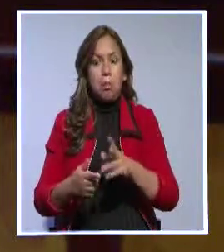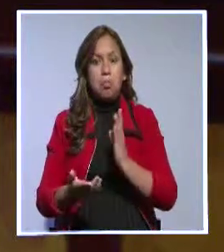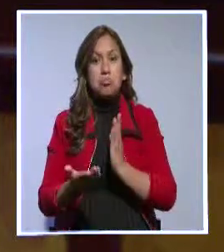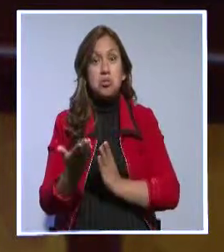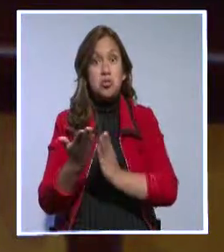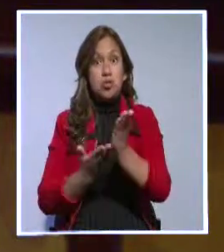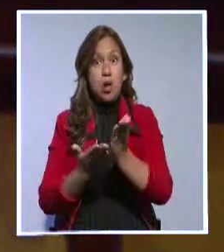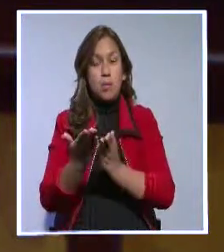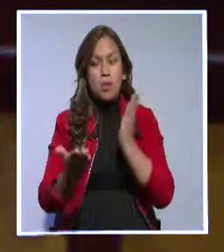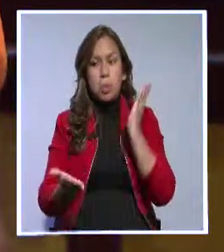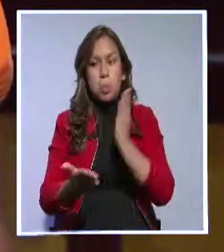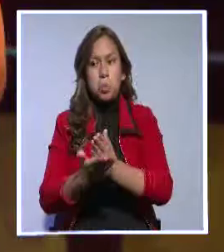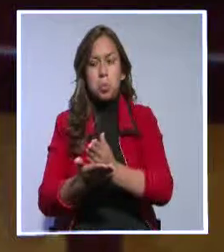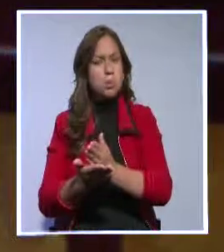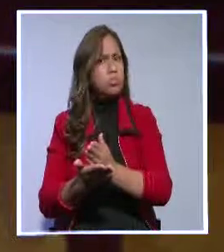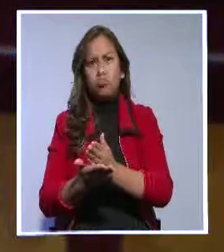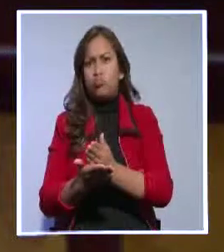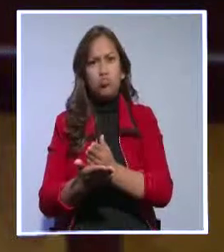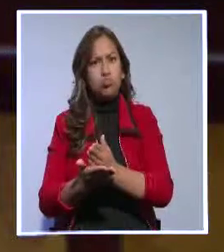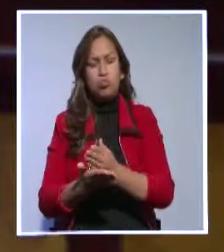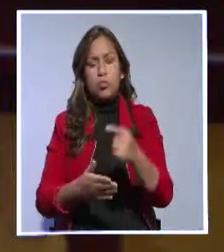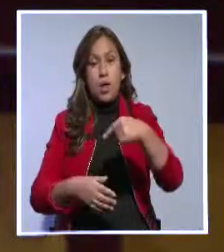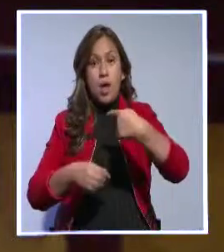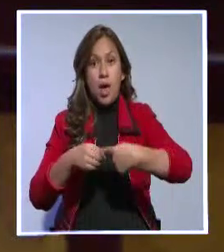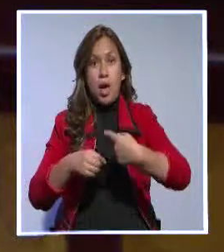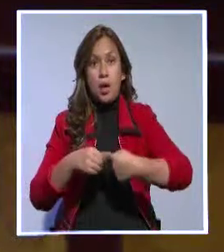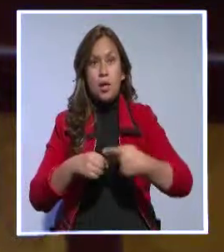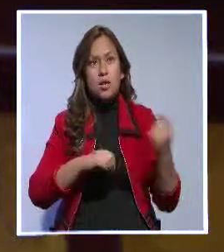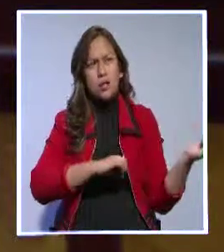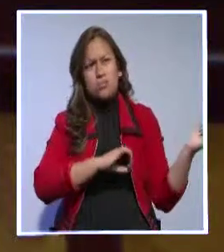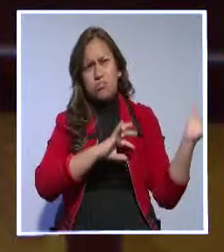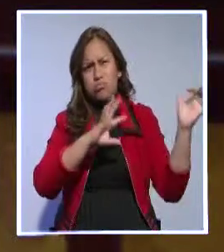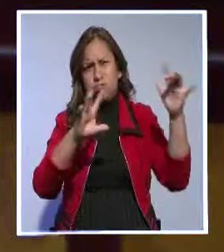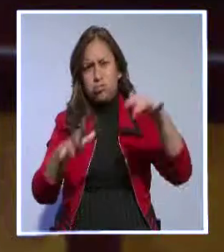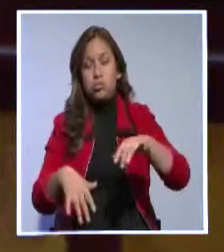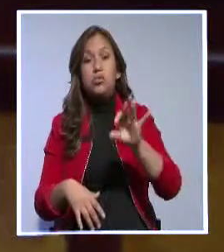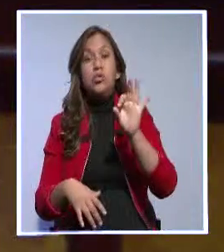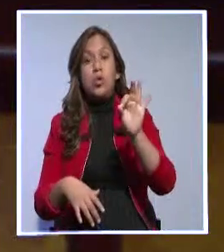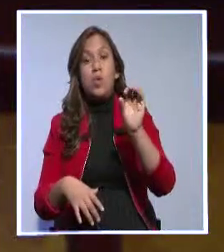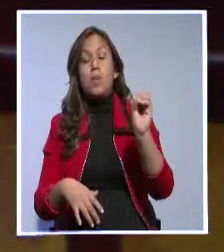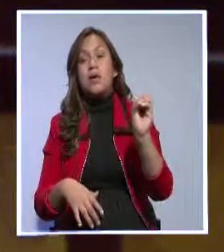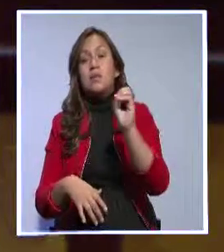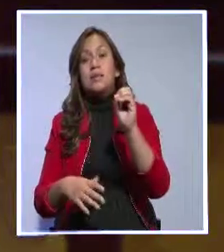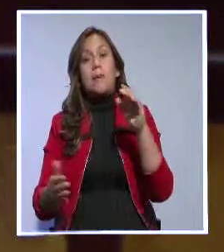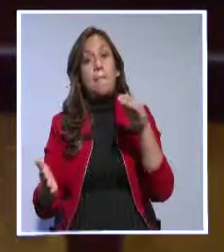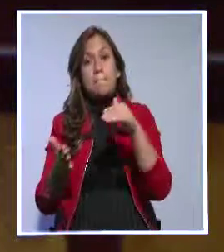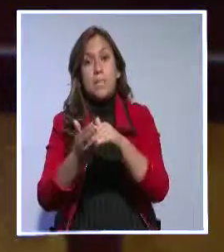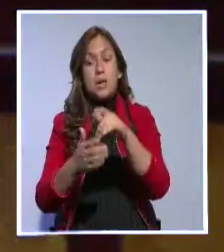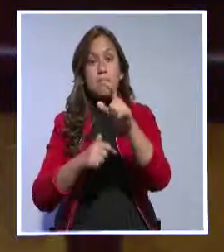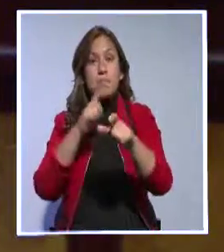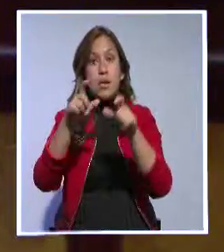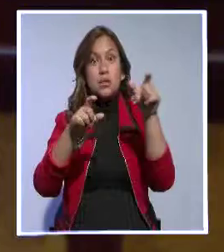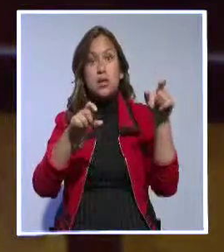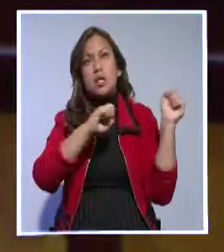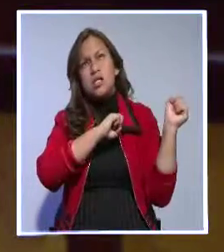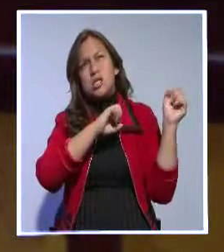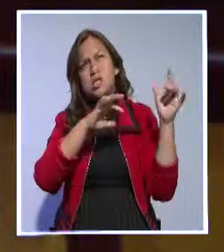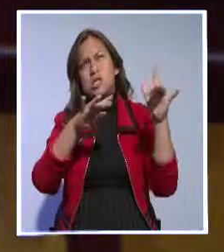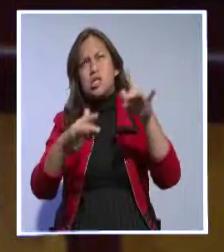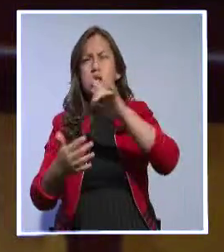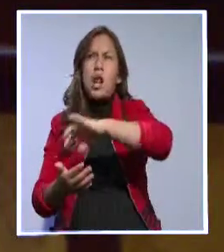porque se estima que aquí está vinieron cerca de 900 mil personas a disfrutar de las